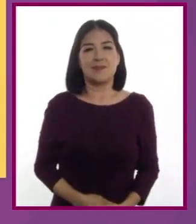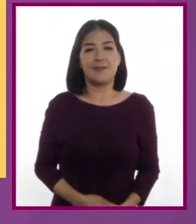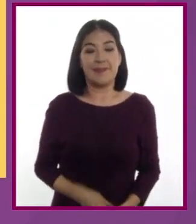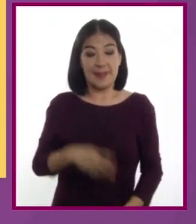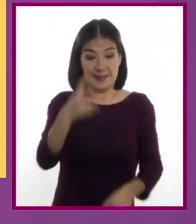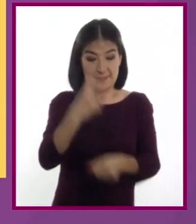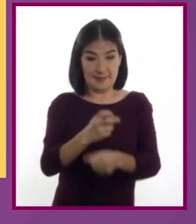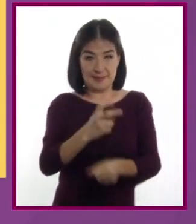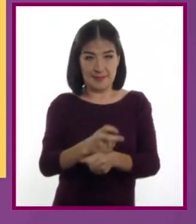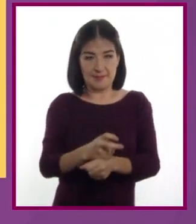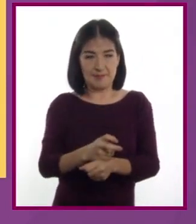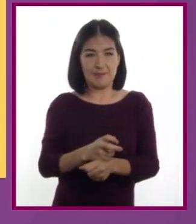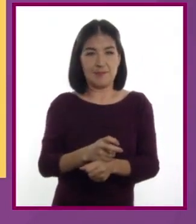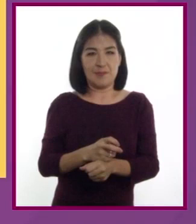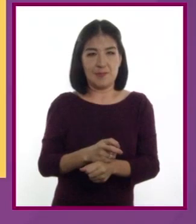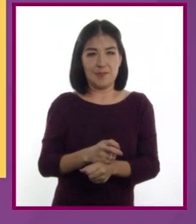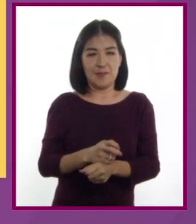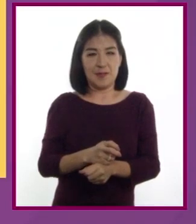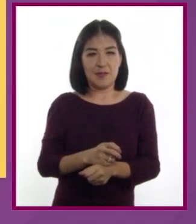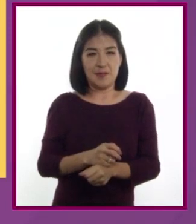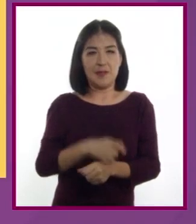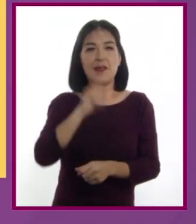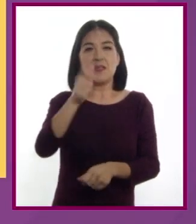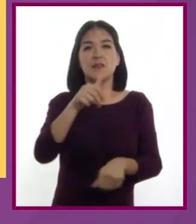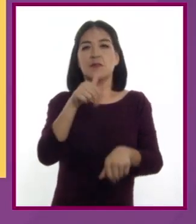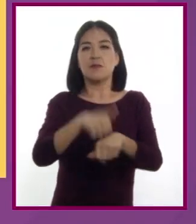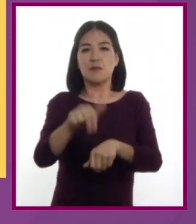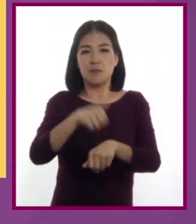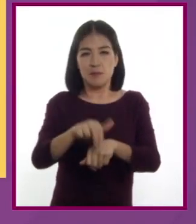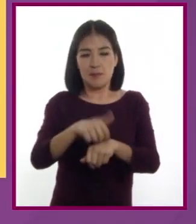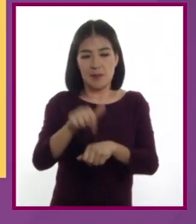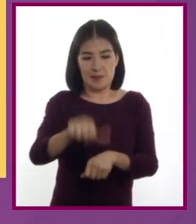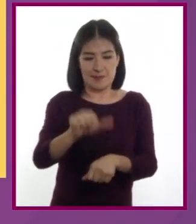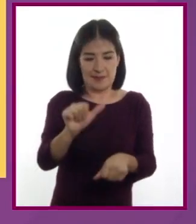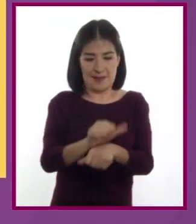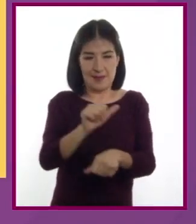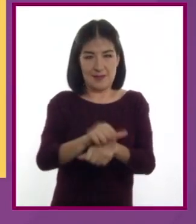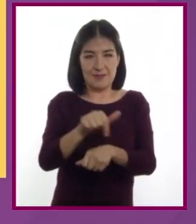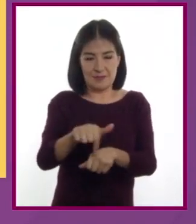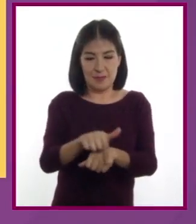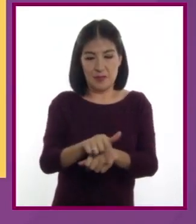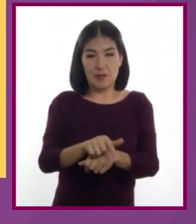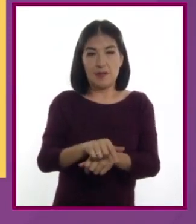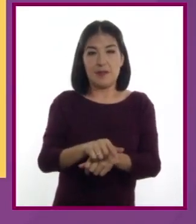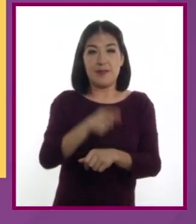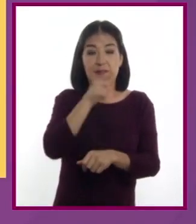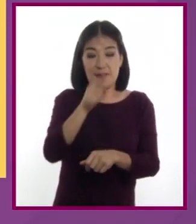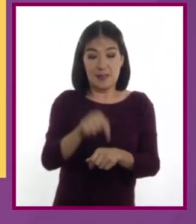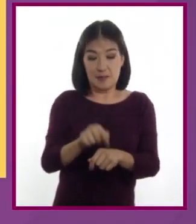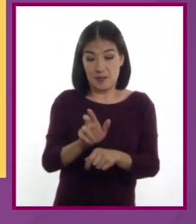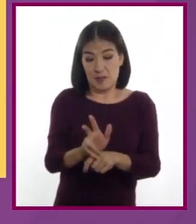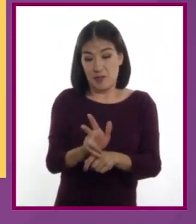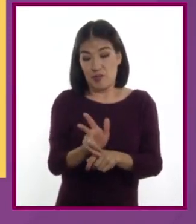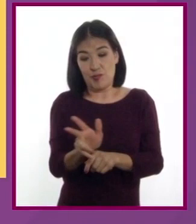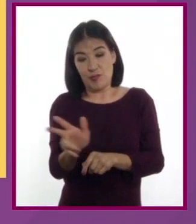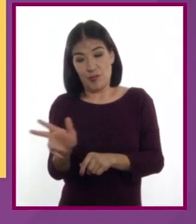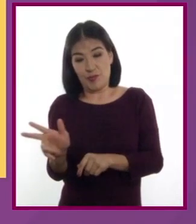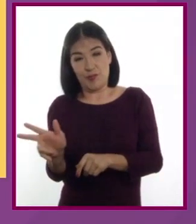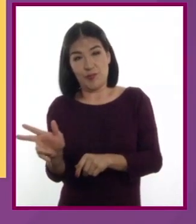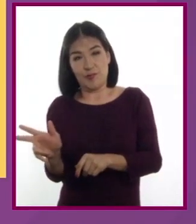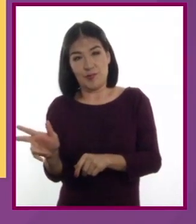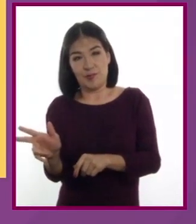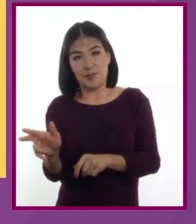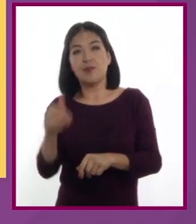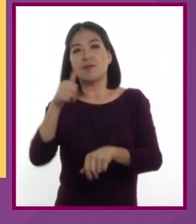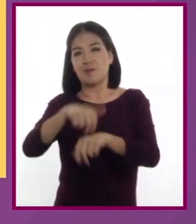El segundo factor está determinado por el movimiento del móvil. Si el desplazamiento es hacia el frente, el factor